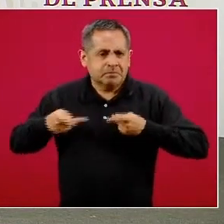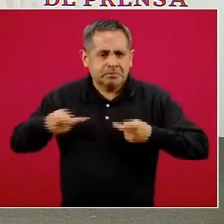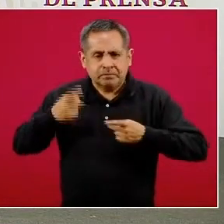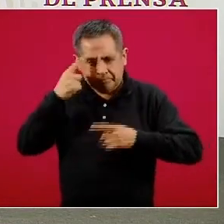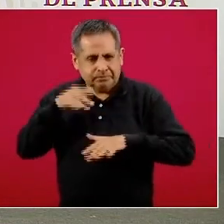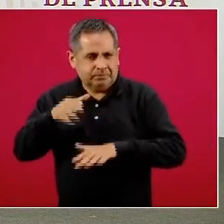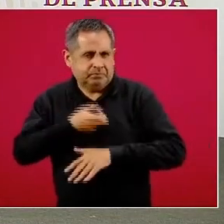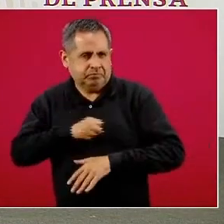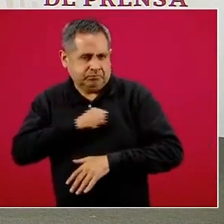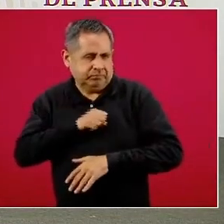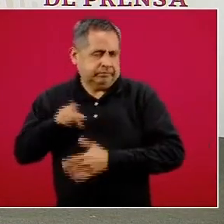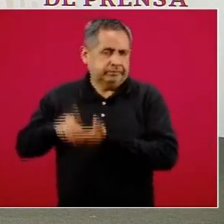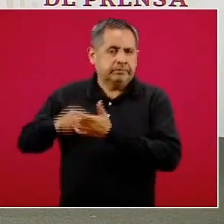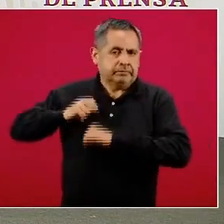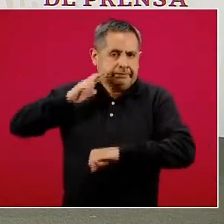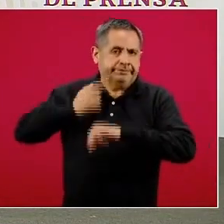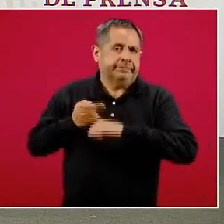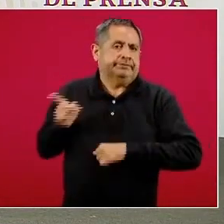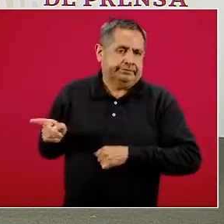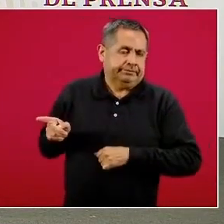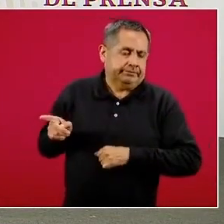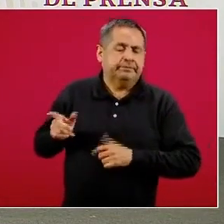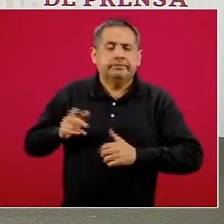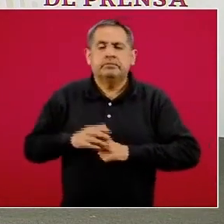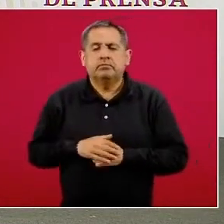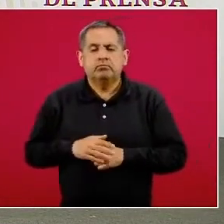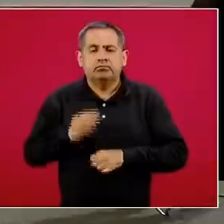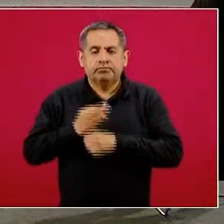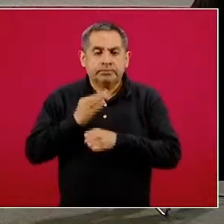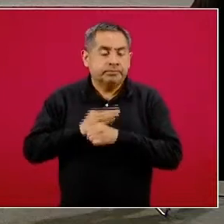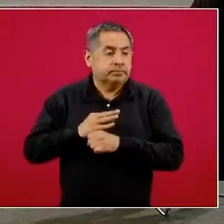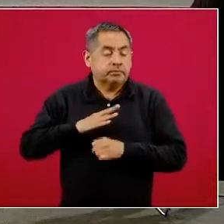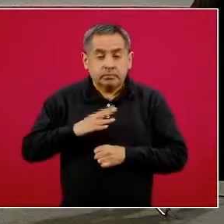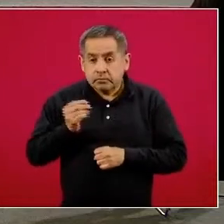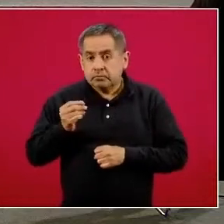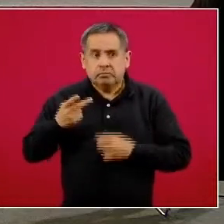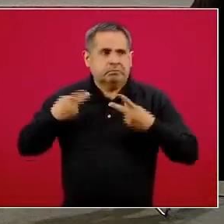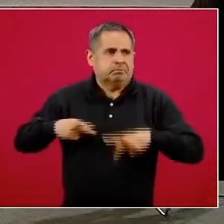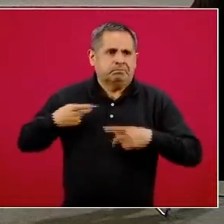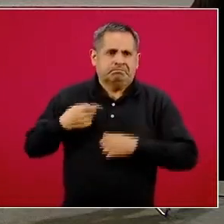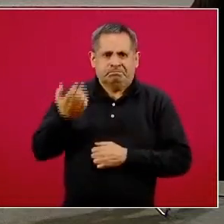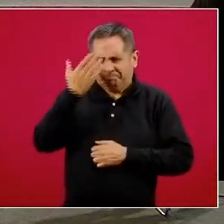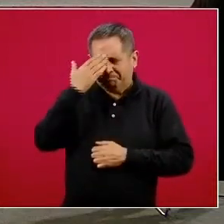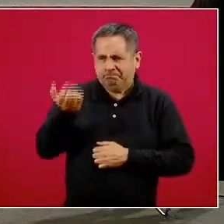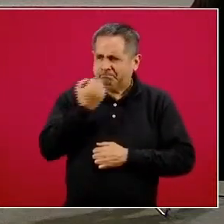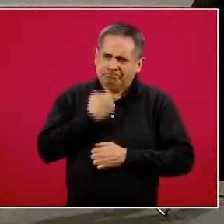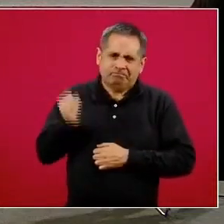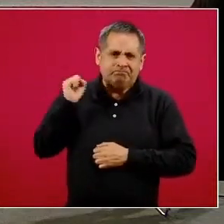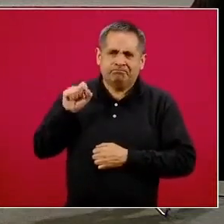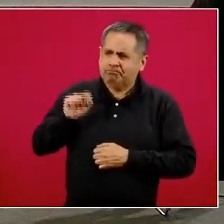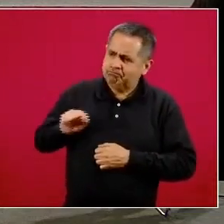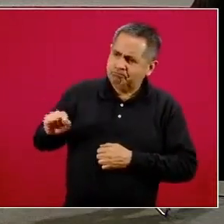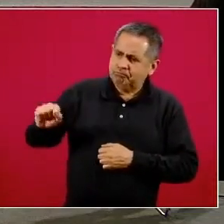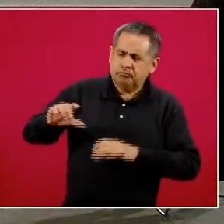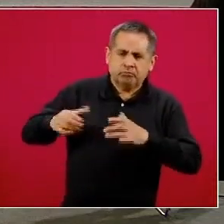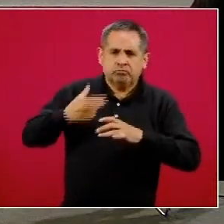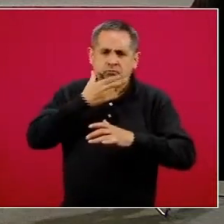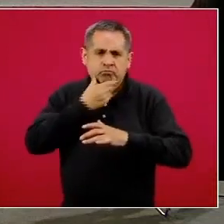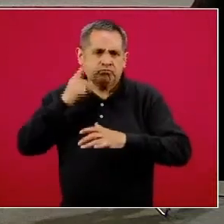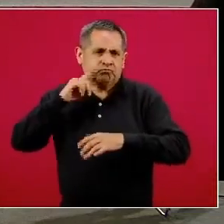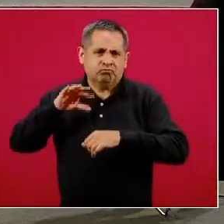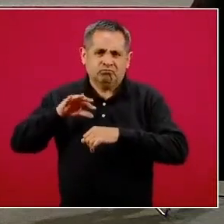en donde hay un gran recurso humano, que son médicas y